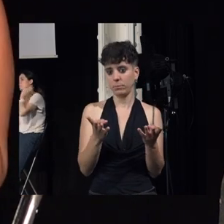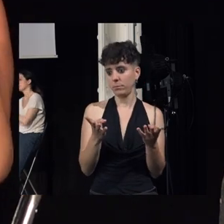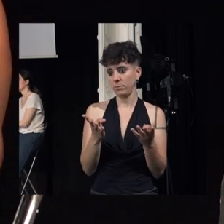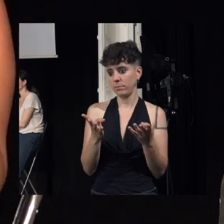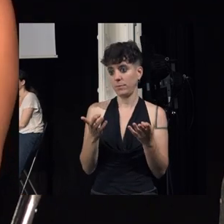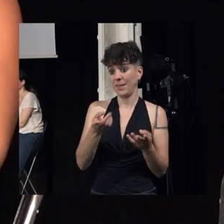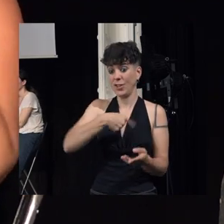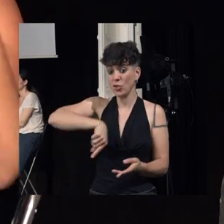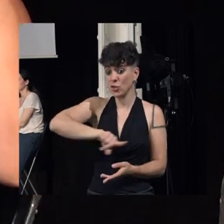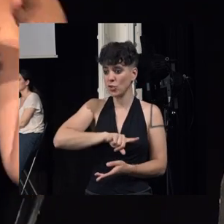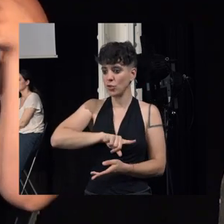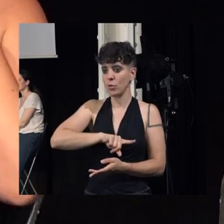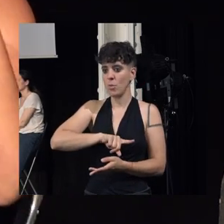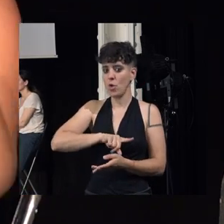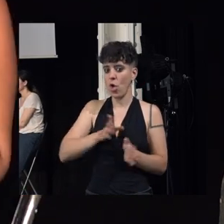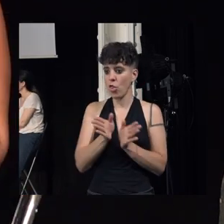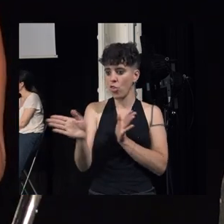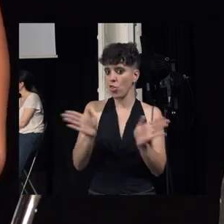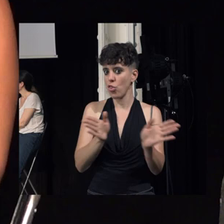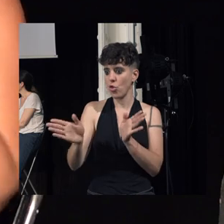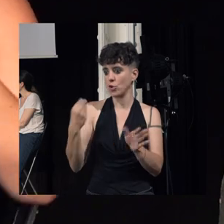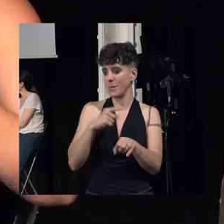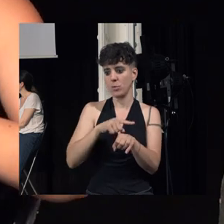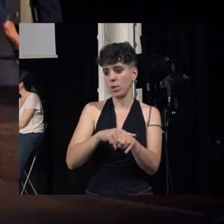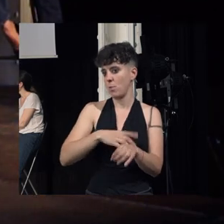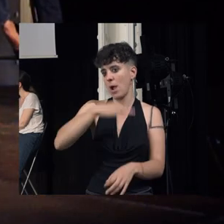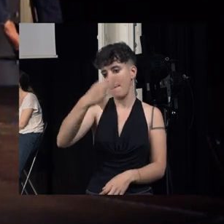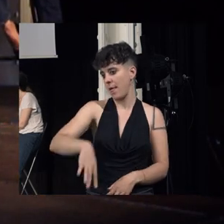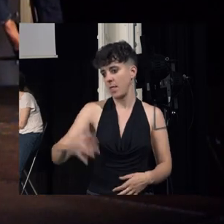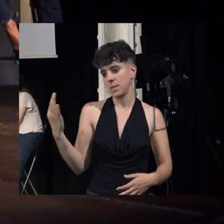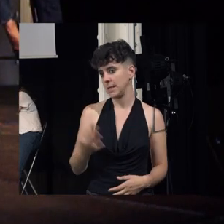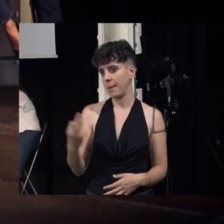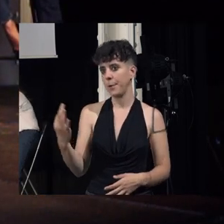tenemos que ser capaces de mantener las dos estrategias al mismo tiempo.